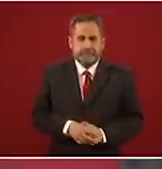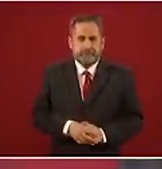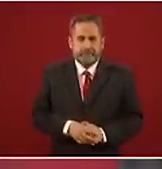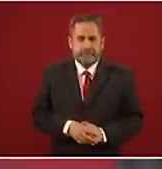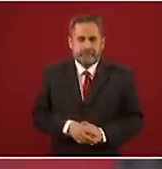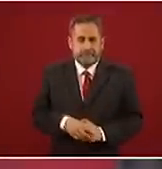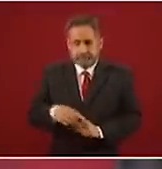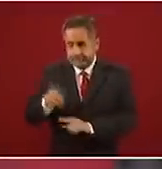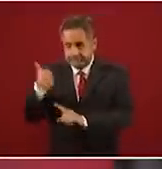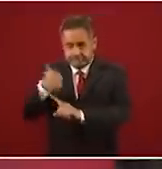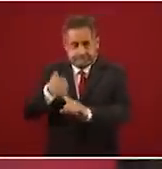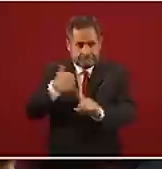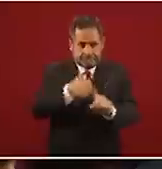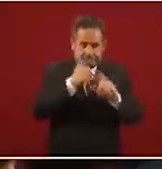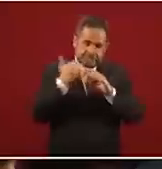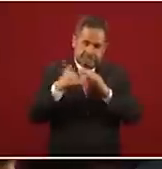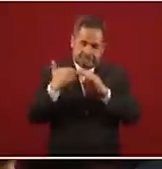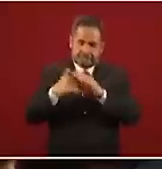de cada uno.